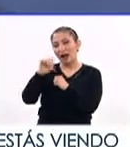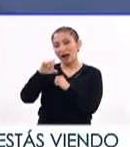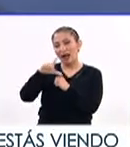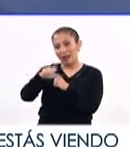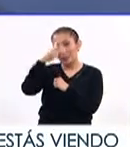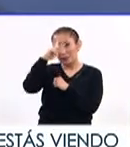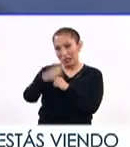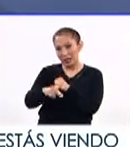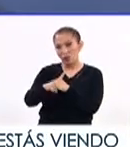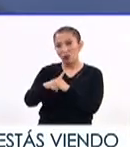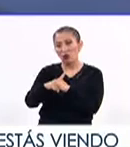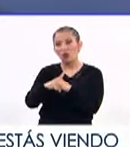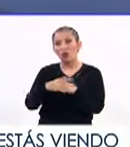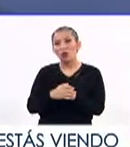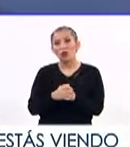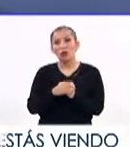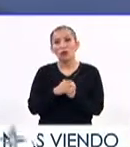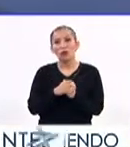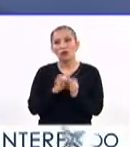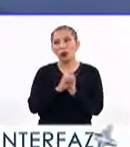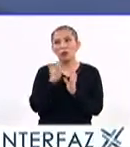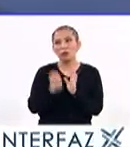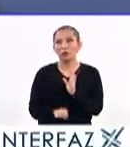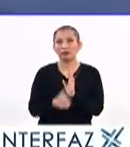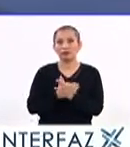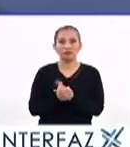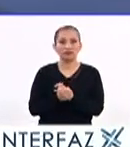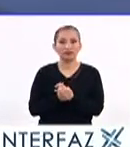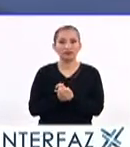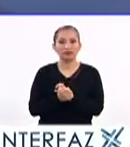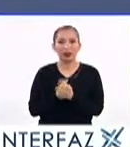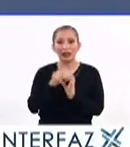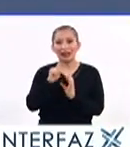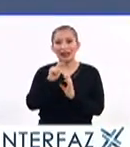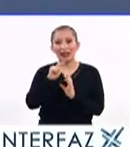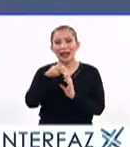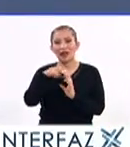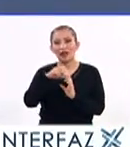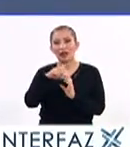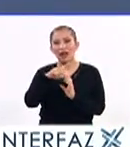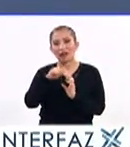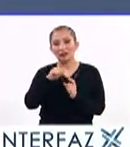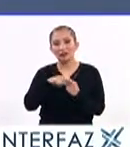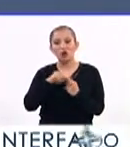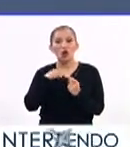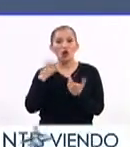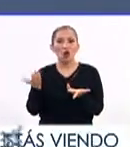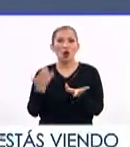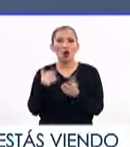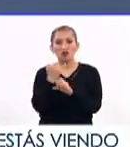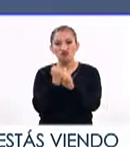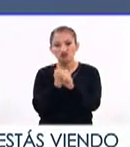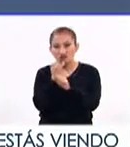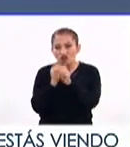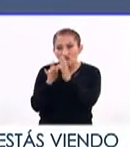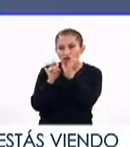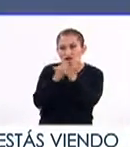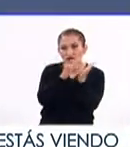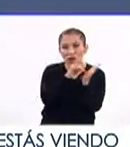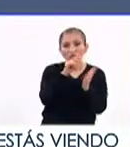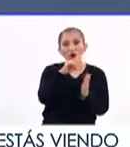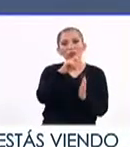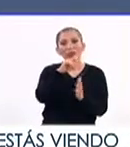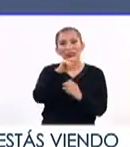canales mexicanos. Por ejemplo, telenovela y también documentación